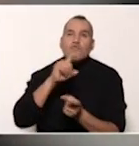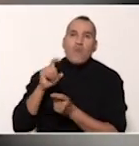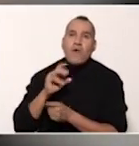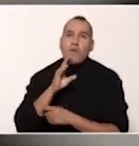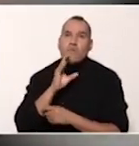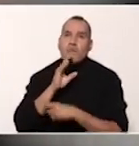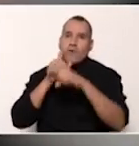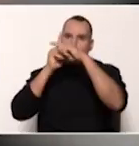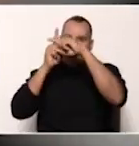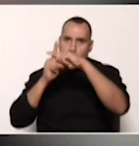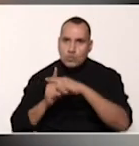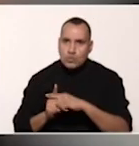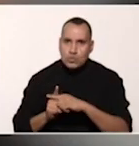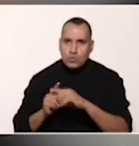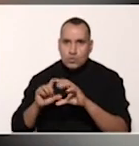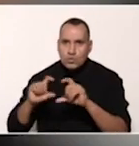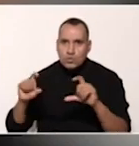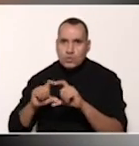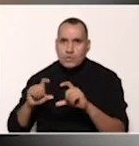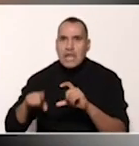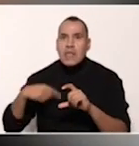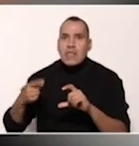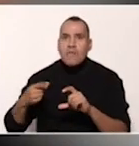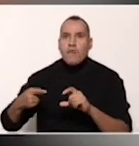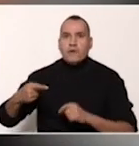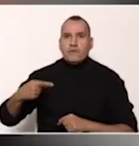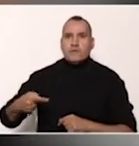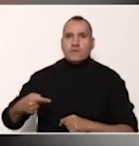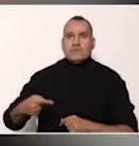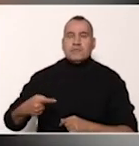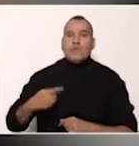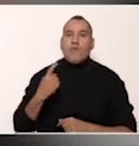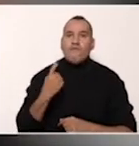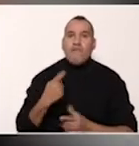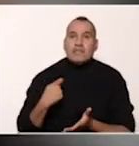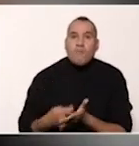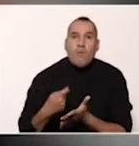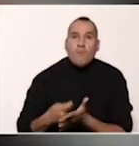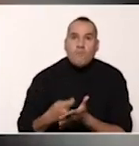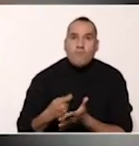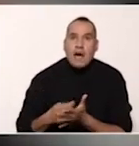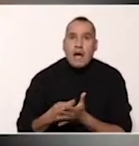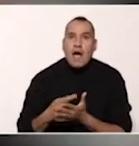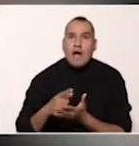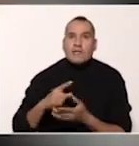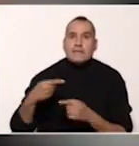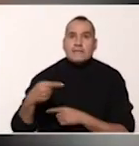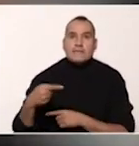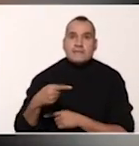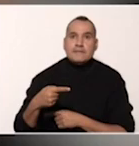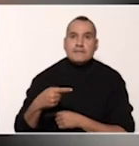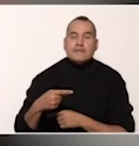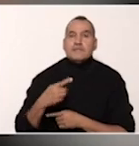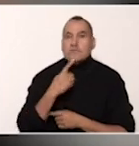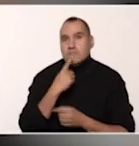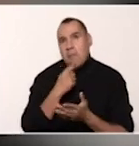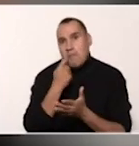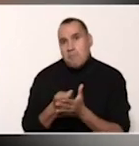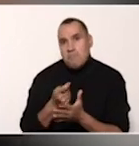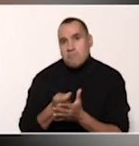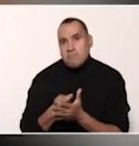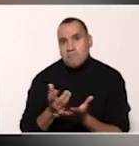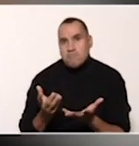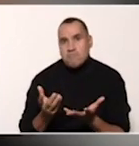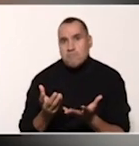nos da un subtotal. Luego lo restamos con las notas de débito no registradas, que son las de servicio